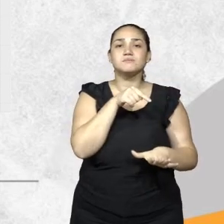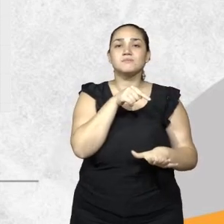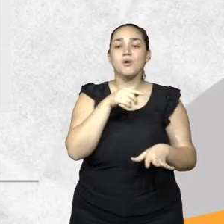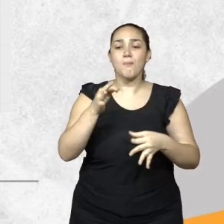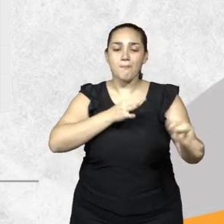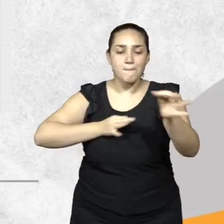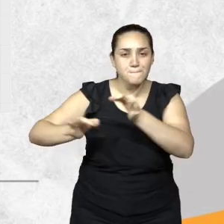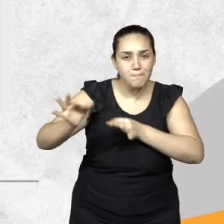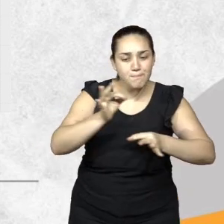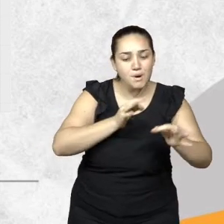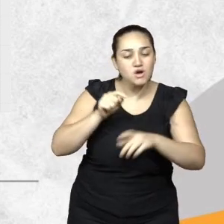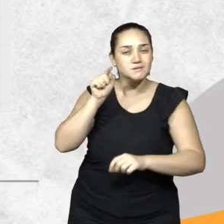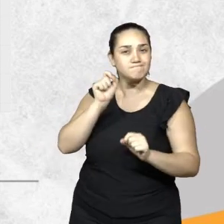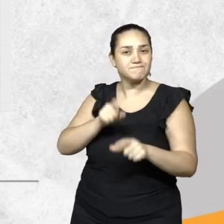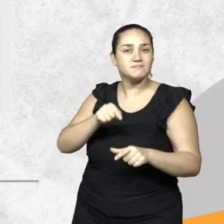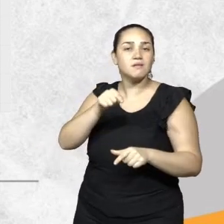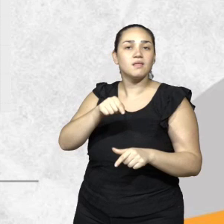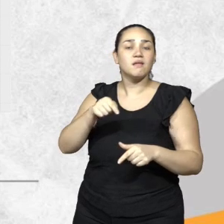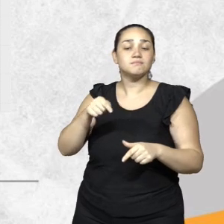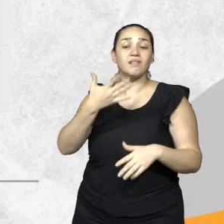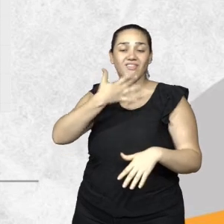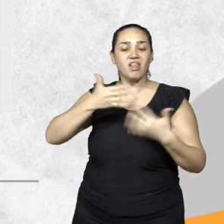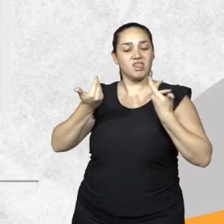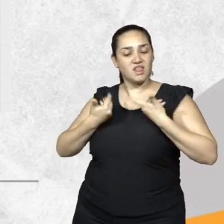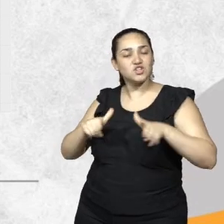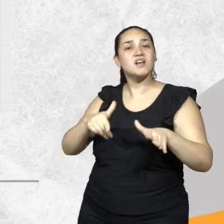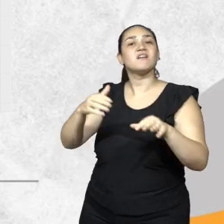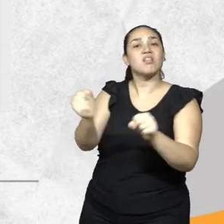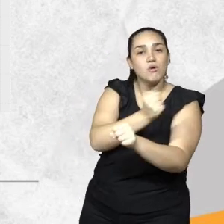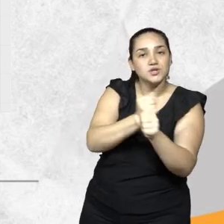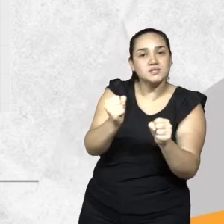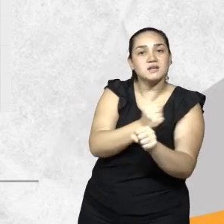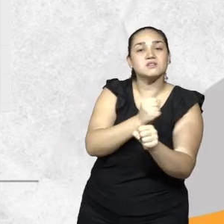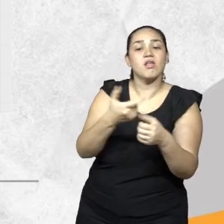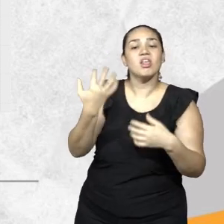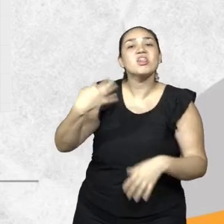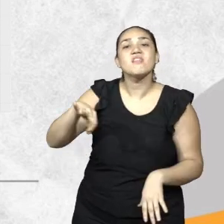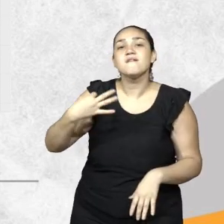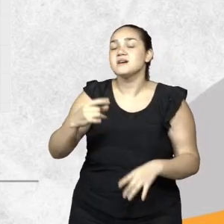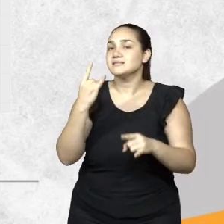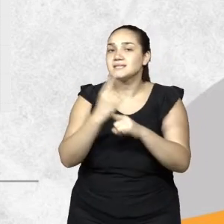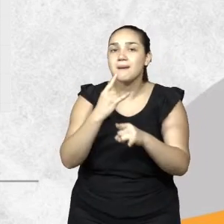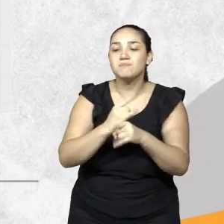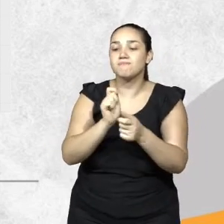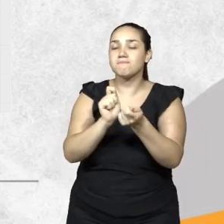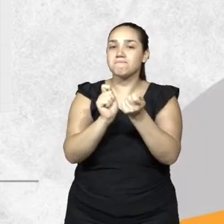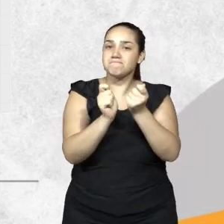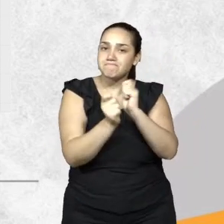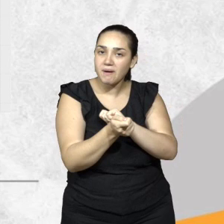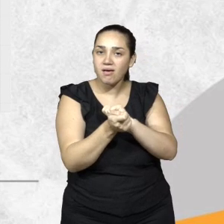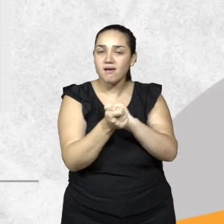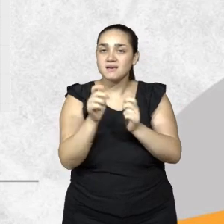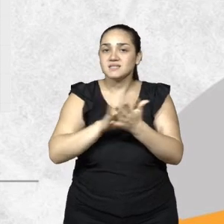un proyecto. Las que, atendida su naturaleza de autorizaciones, deberán siempre adecuarse a las circunstancias del